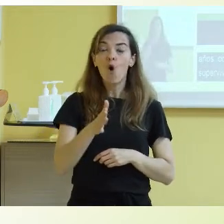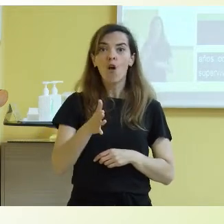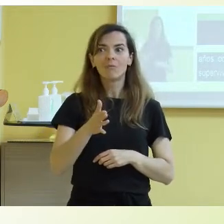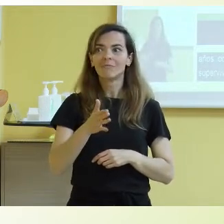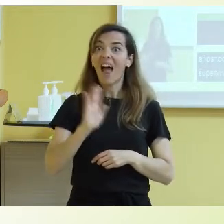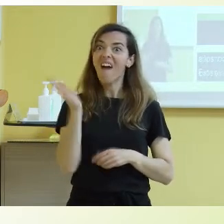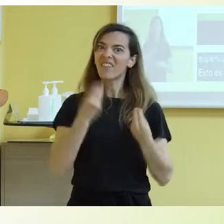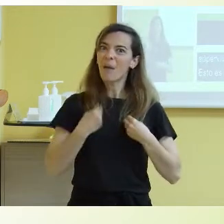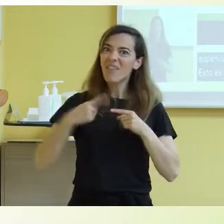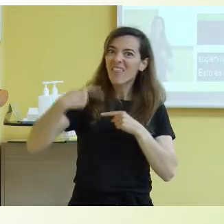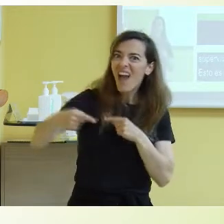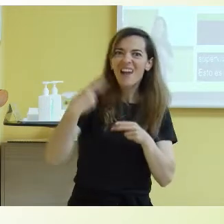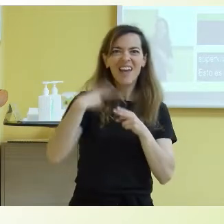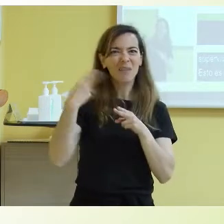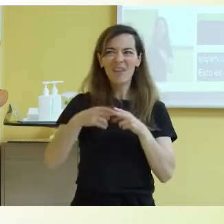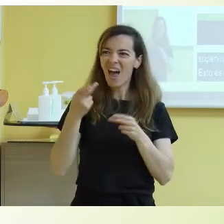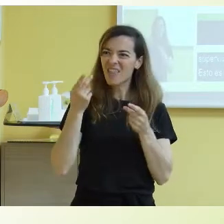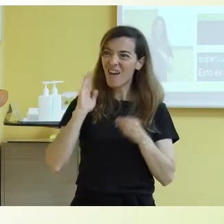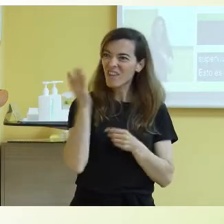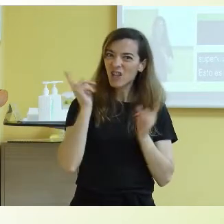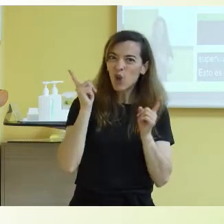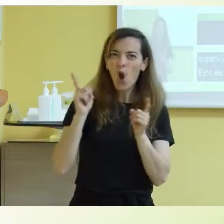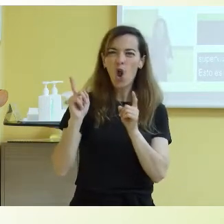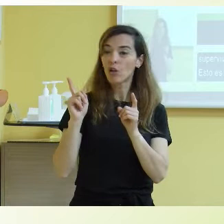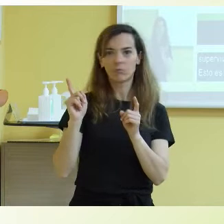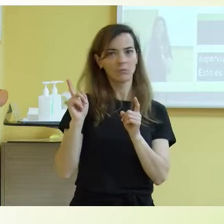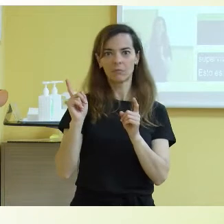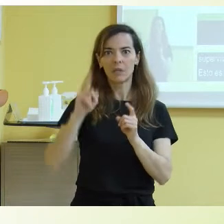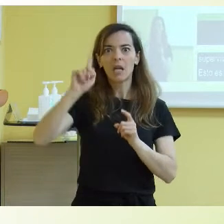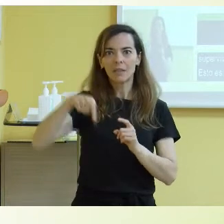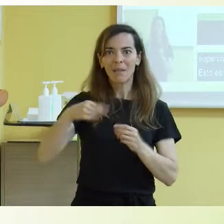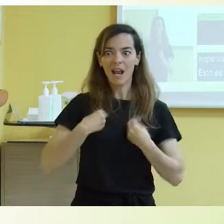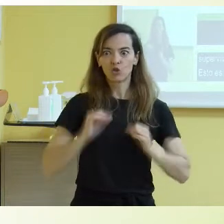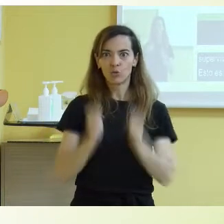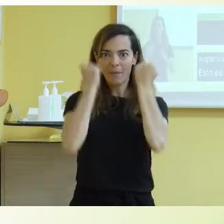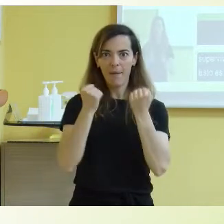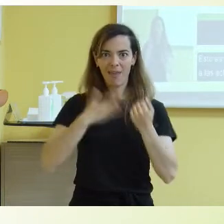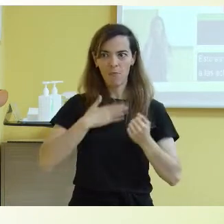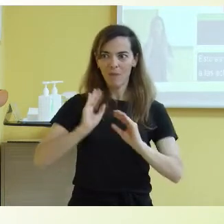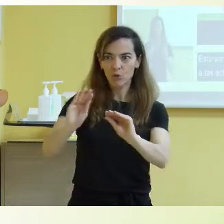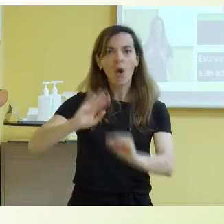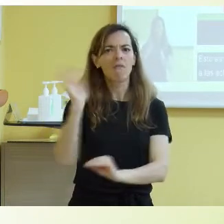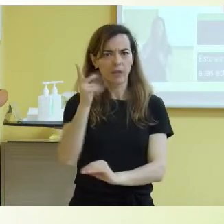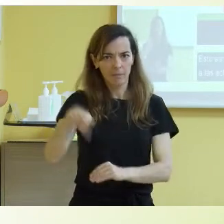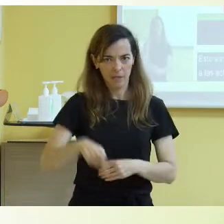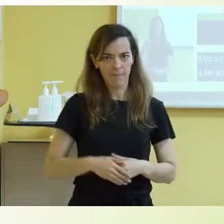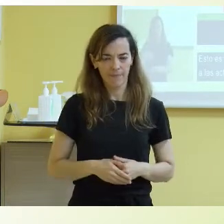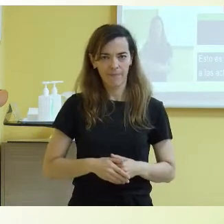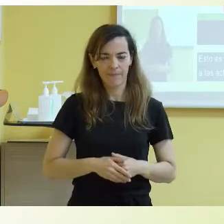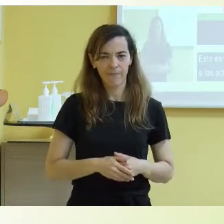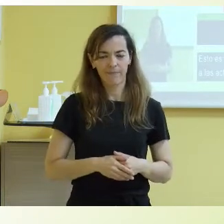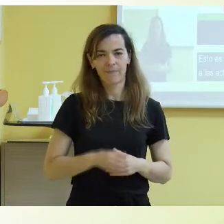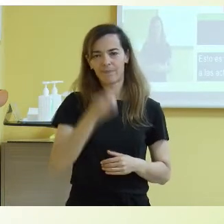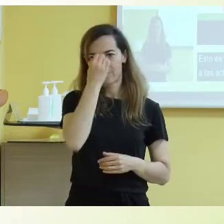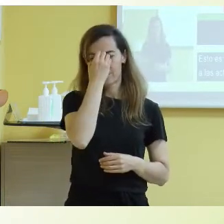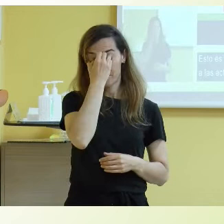a la vida diaria, a las actividades de la vida diaria, a la relación social, etcétera, sino que afecta a la propia supervivencia de las personas que nos rodean.